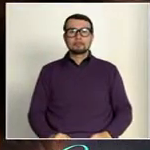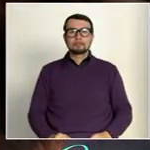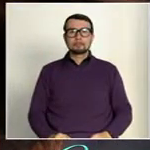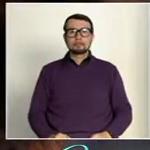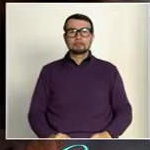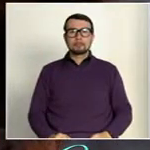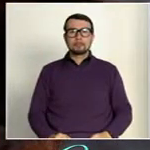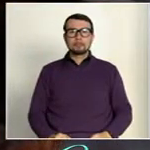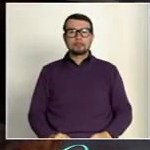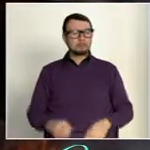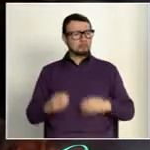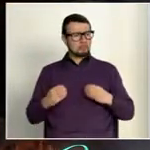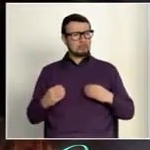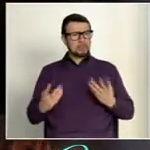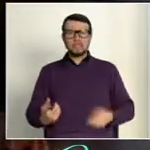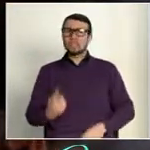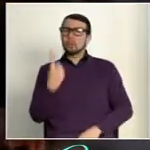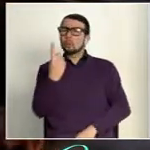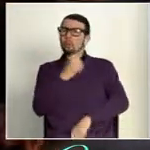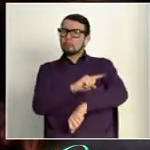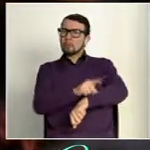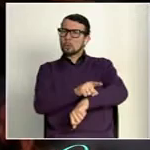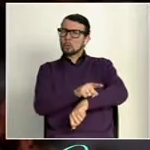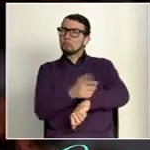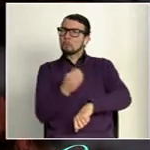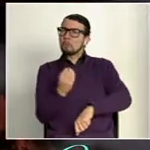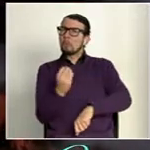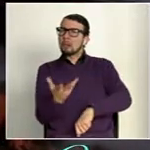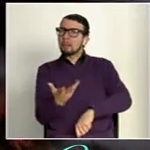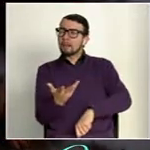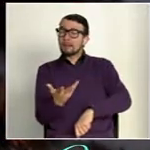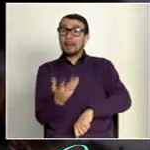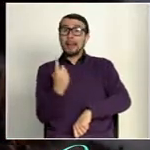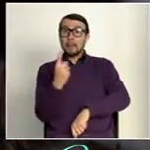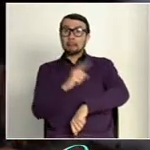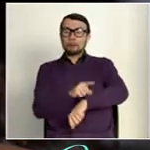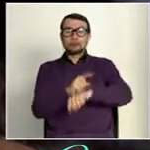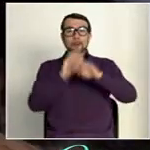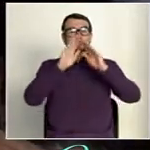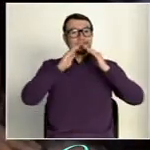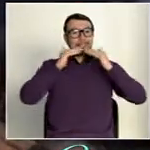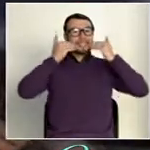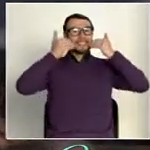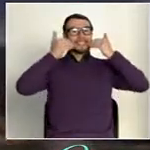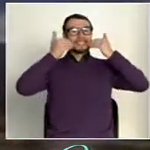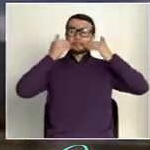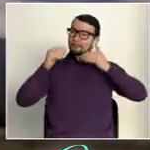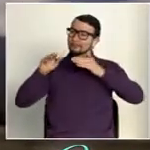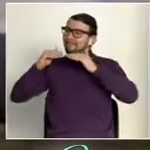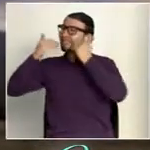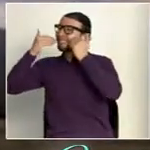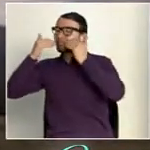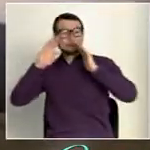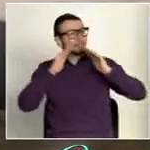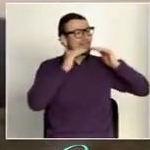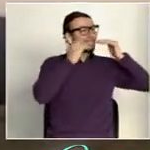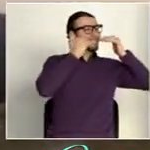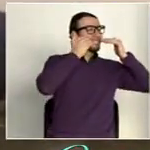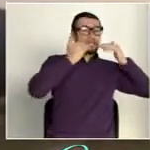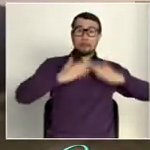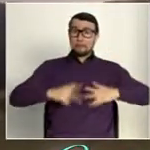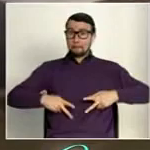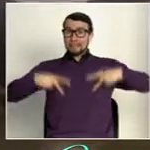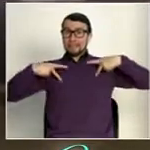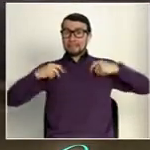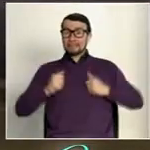¿Para qué sirve un minuto? Un minuto sirve para sonreír, sonreír para el otro, para ti, para la vida. Un